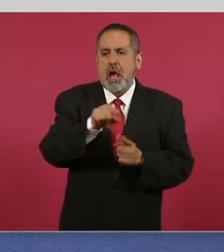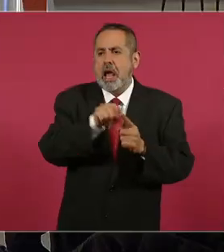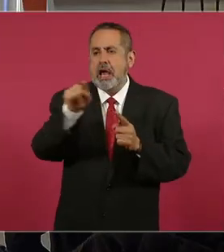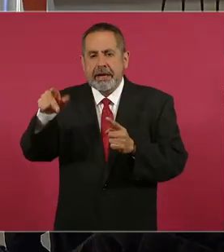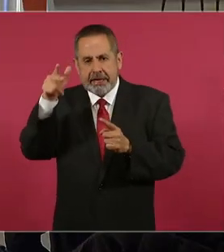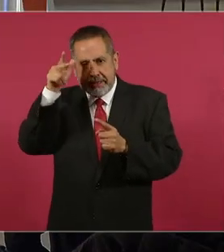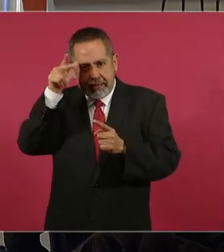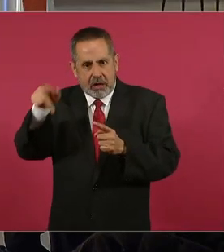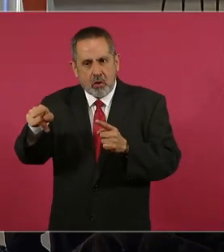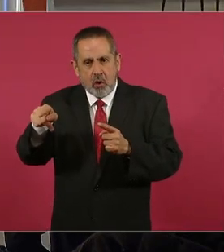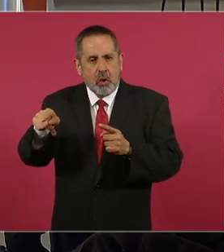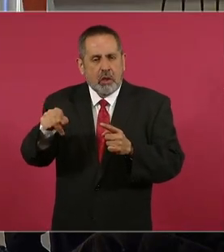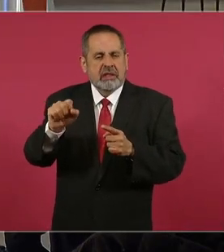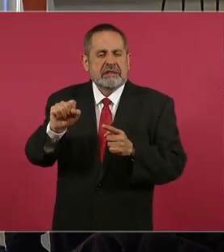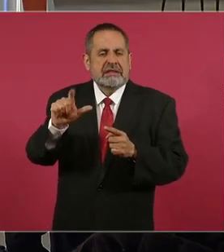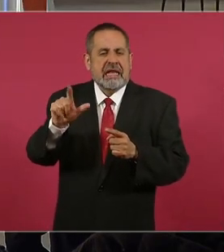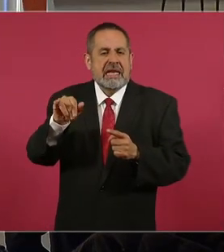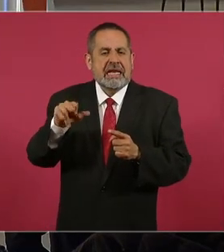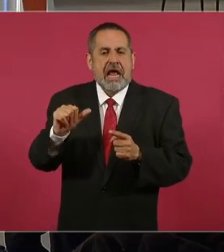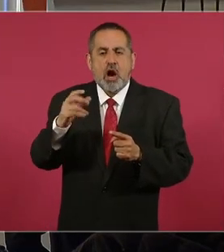de Salina Cruz,